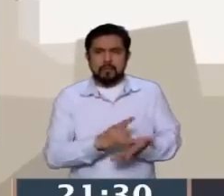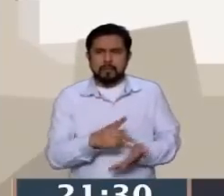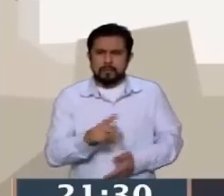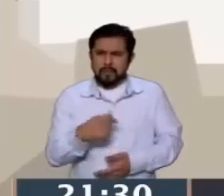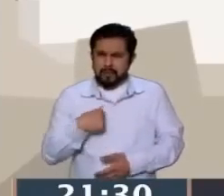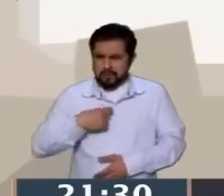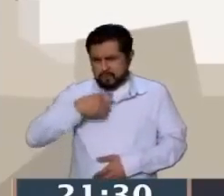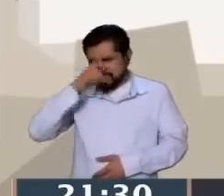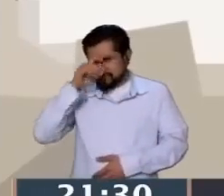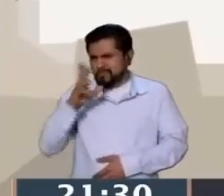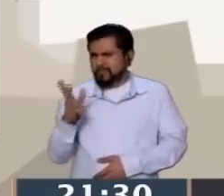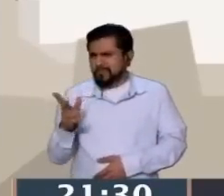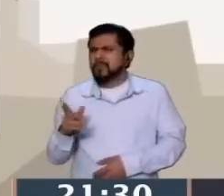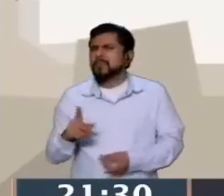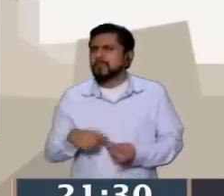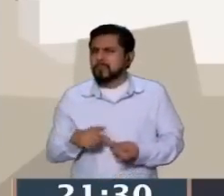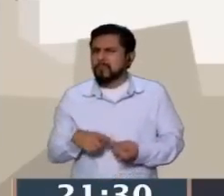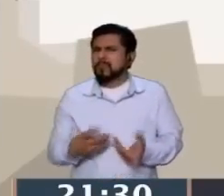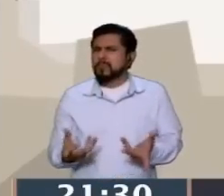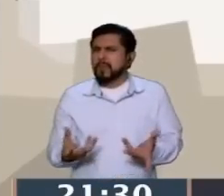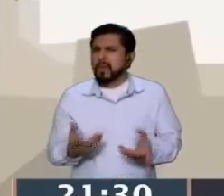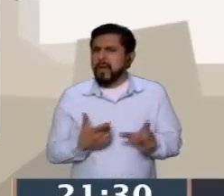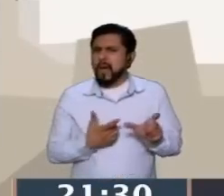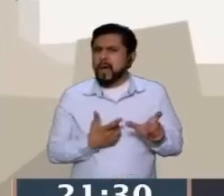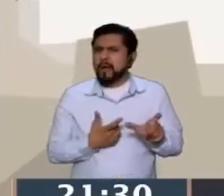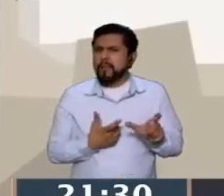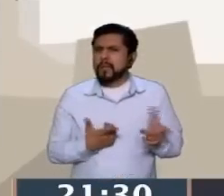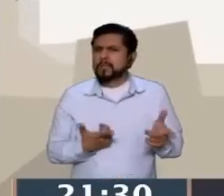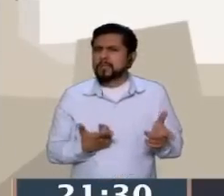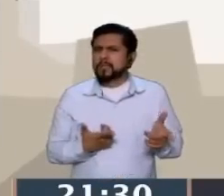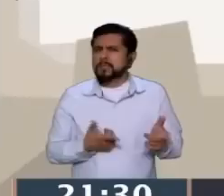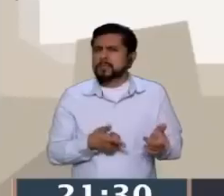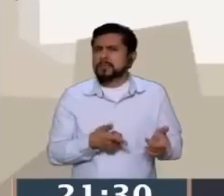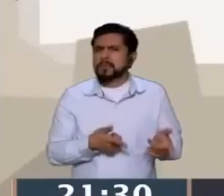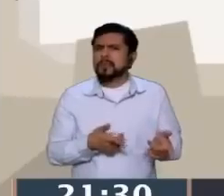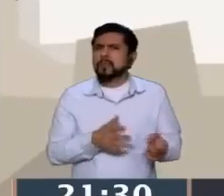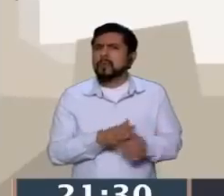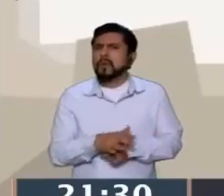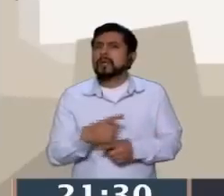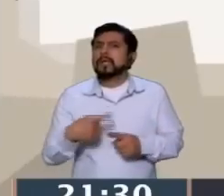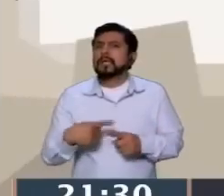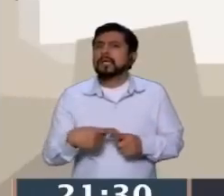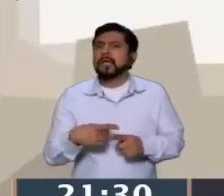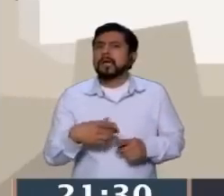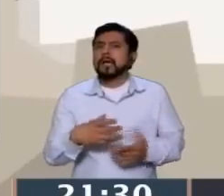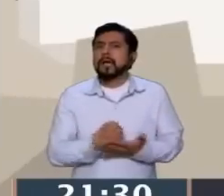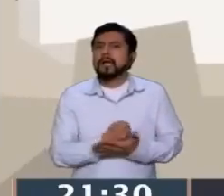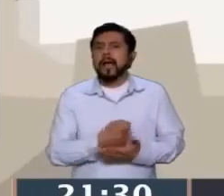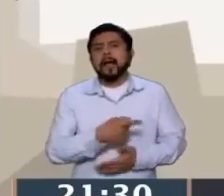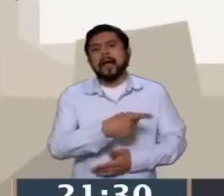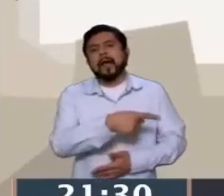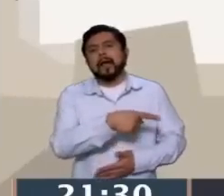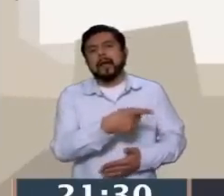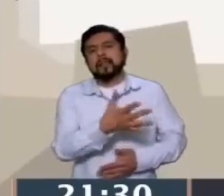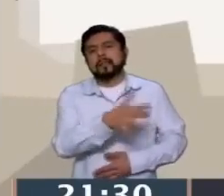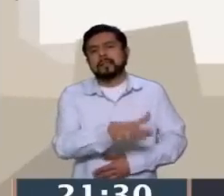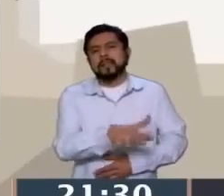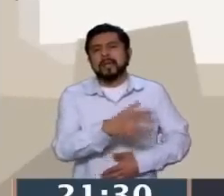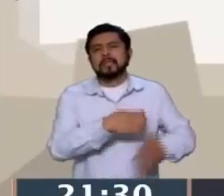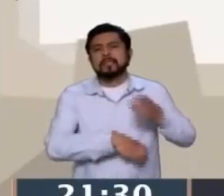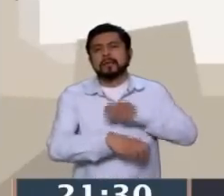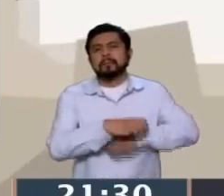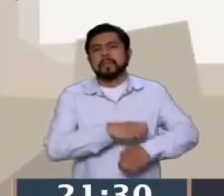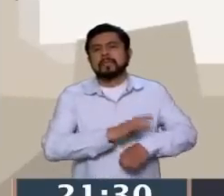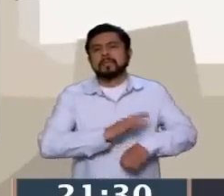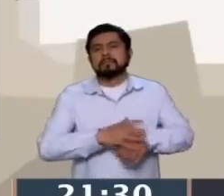se pregunta y de dónde van a conseguir las armas en las que van a invertir Pues de las diez empresas exportadoras más